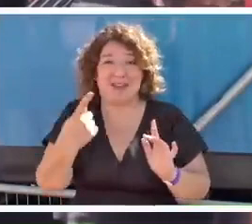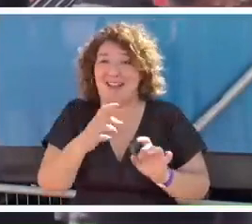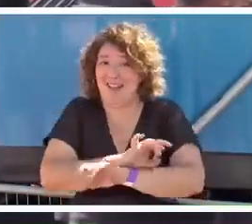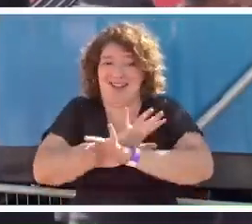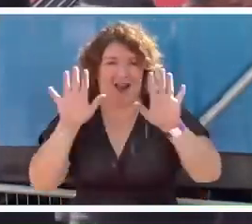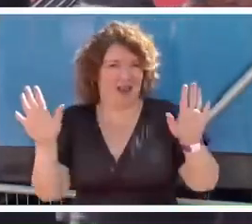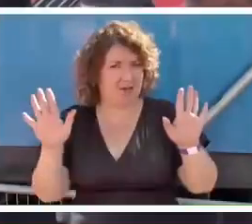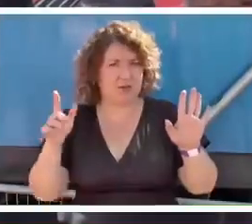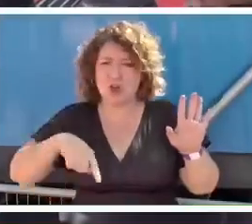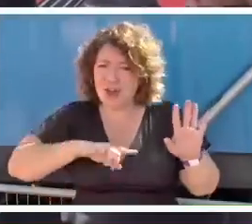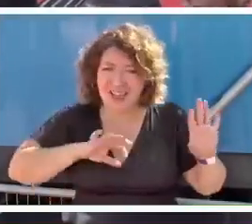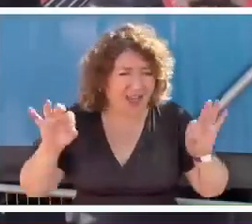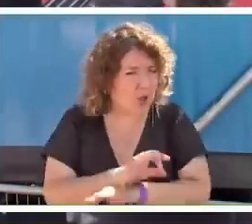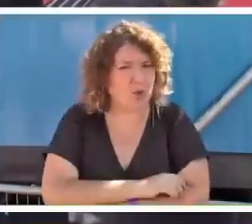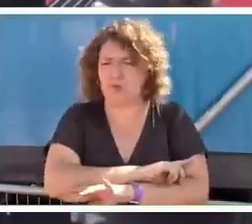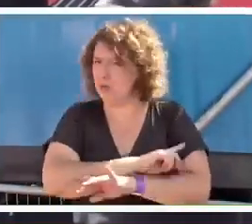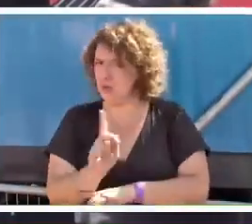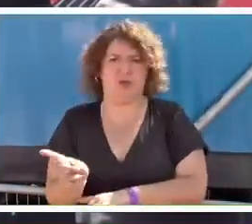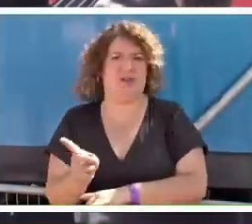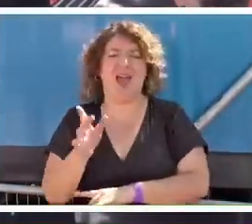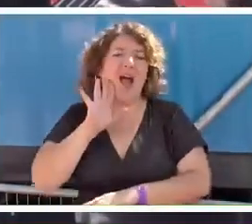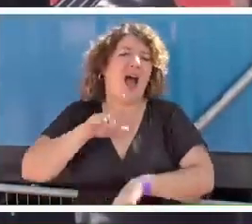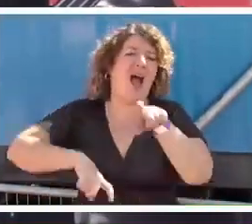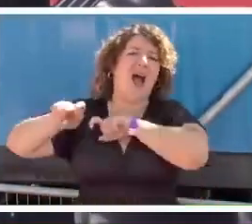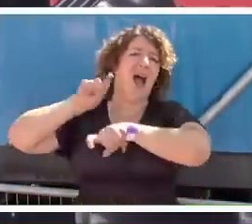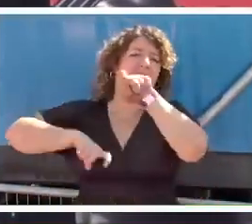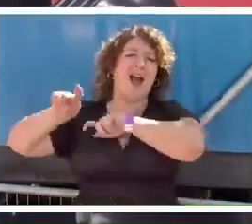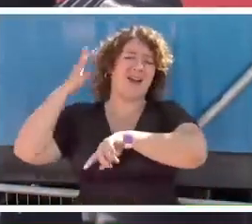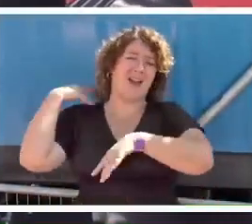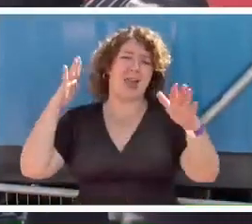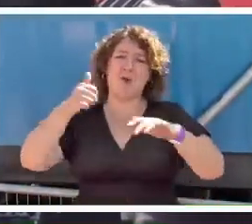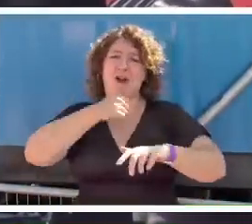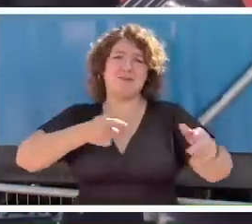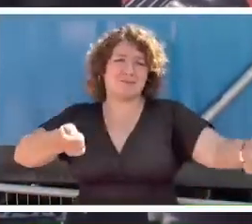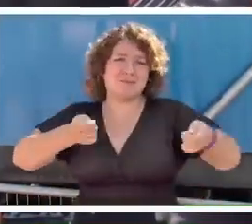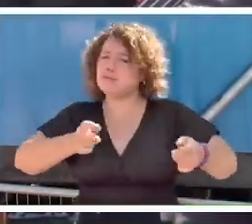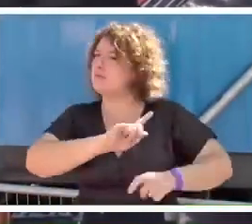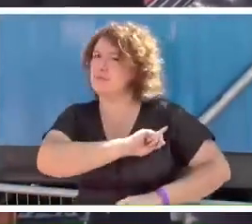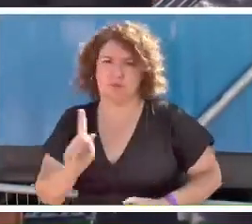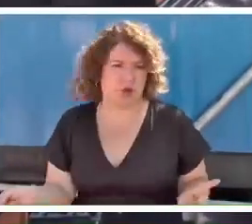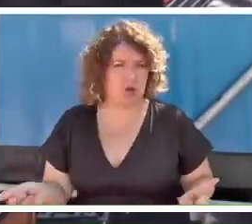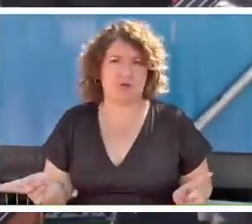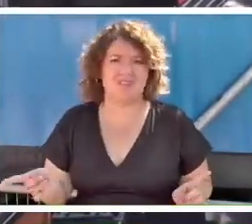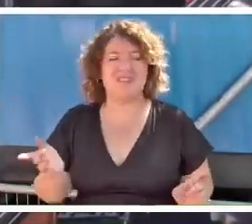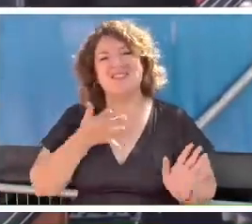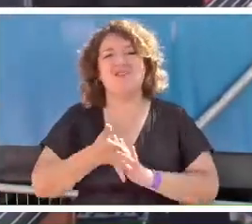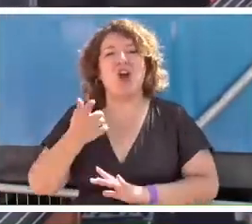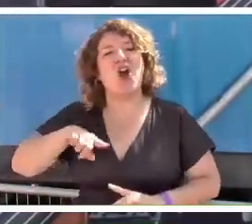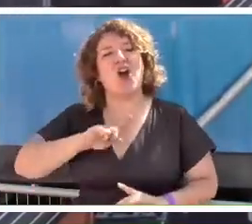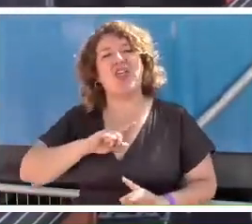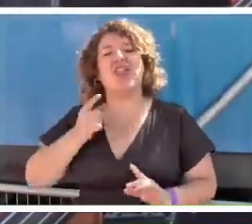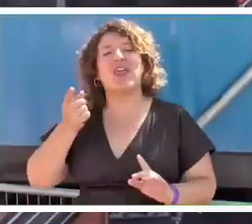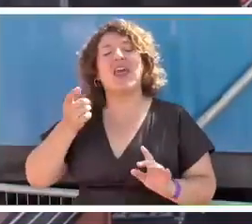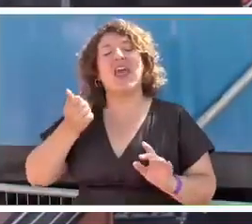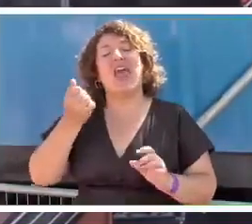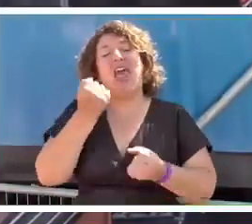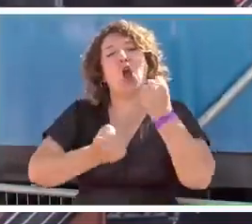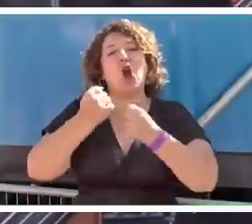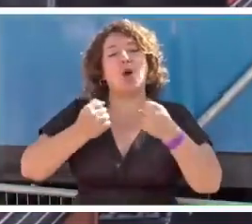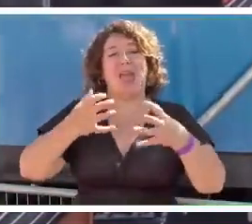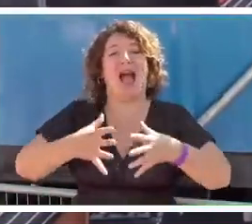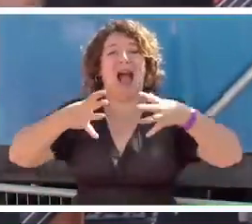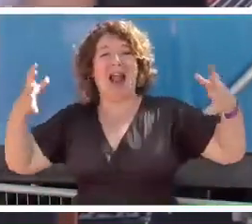nos equivoquemos. No volvamos a los tiempos de la austeridad. No se trata de que cuando mejoren los datos